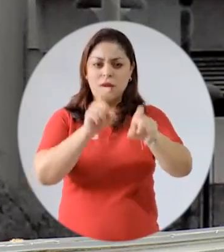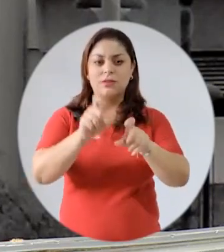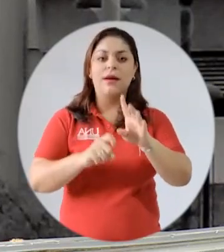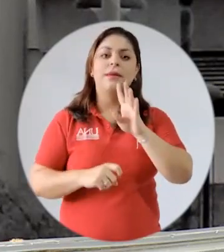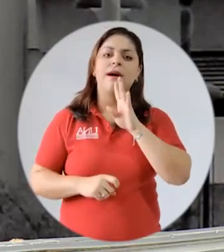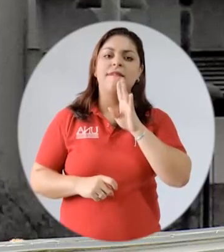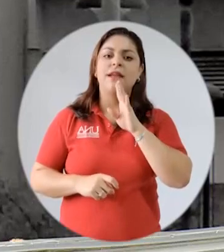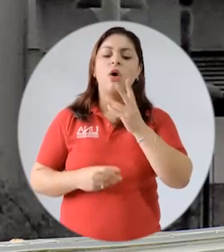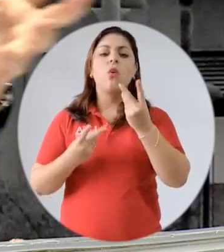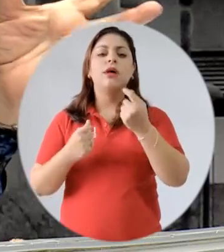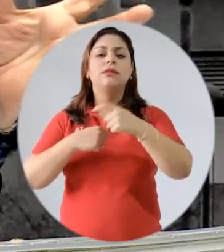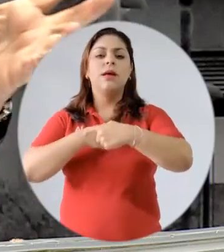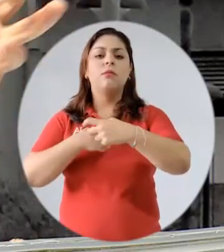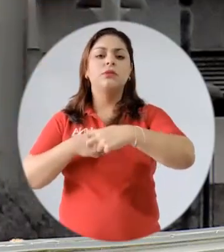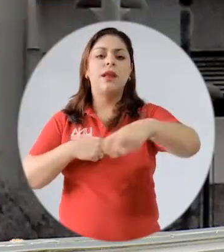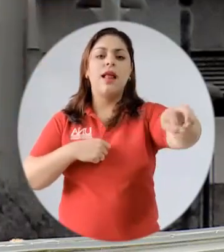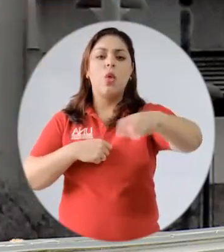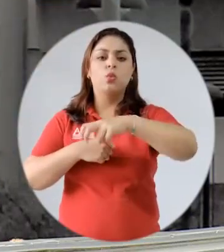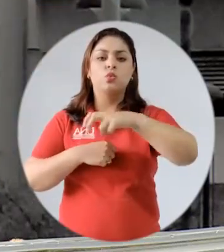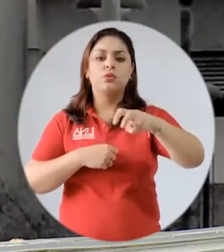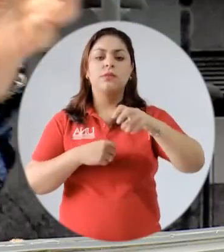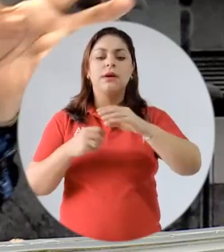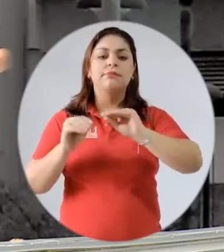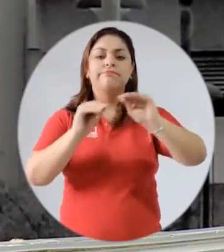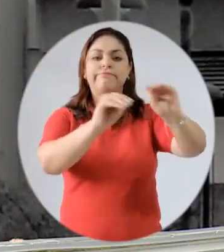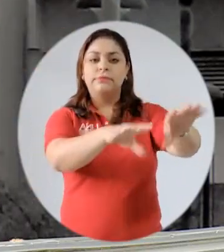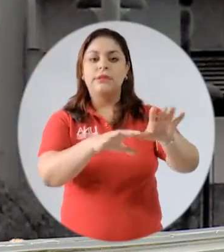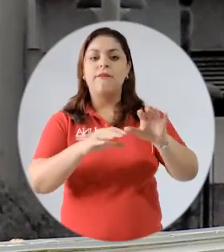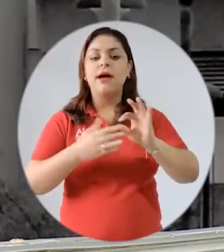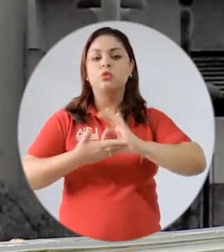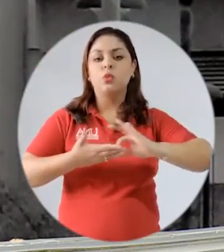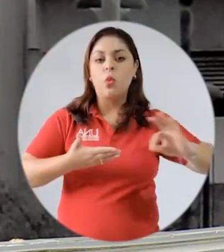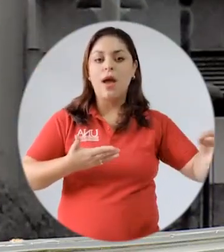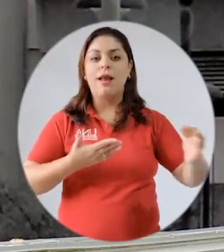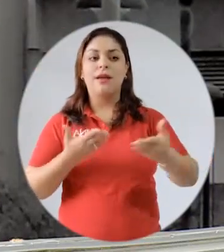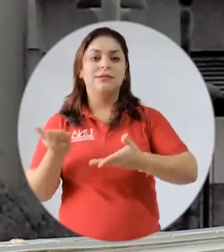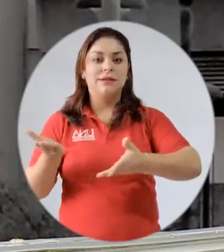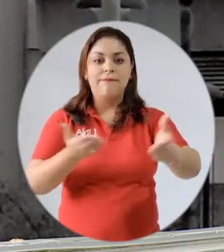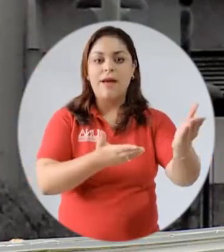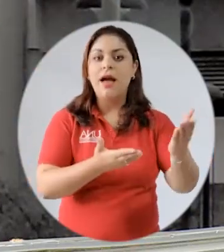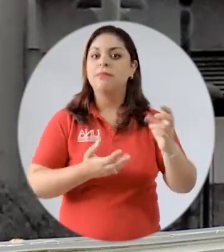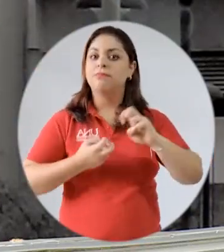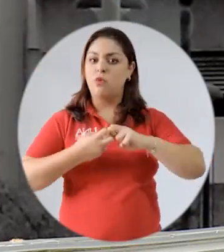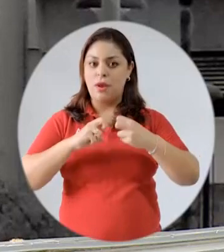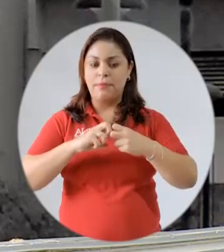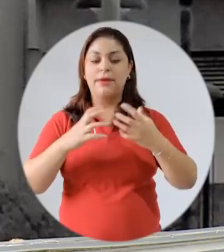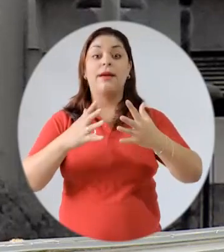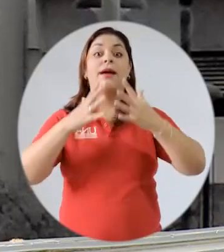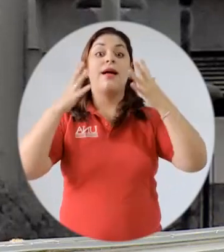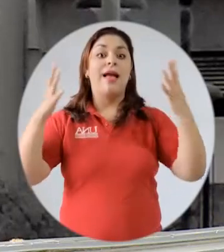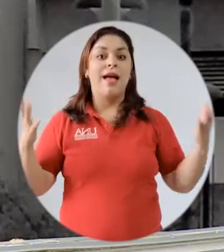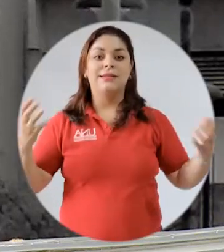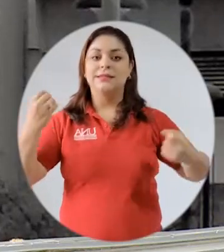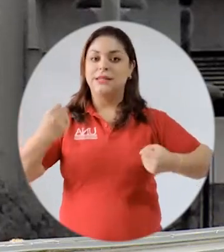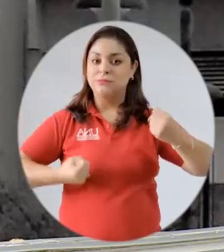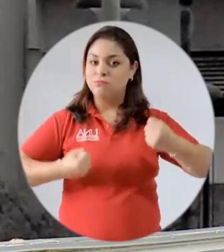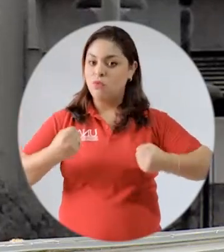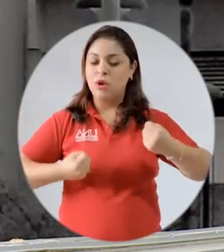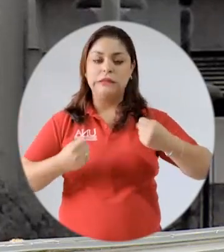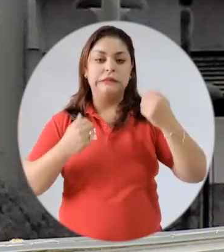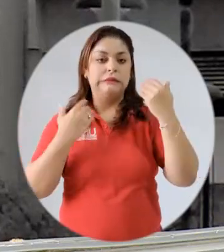como mencionábamos en el bloque anterior, todavía más preocupante cuando hablamos de grupos, ¿verdad? Como mujeres migrantes, de zonas rurales